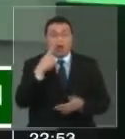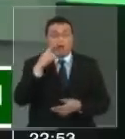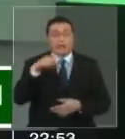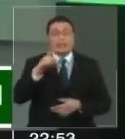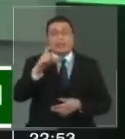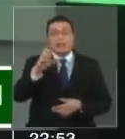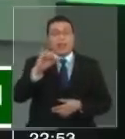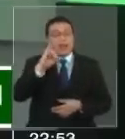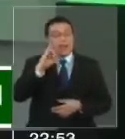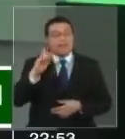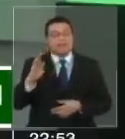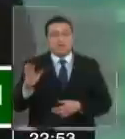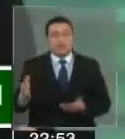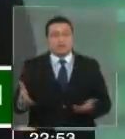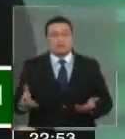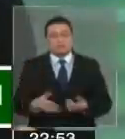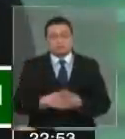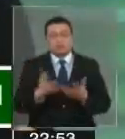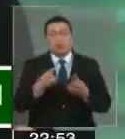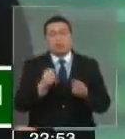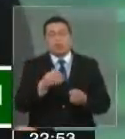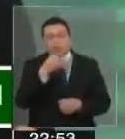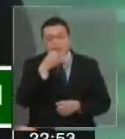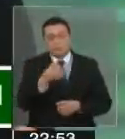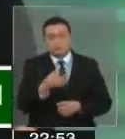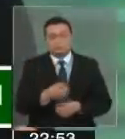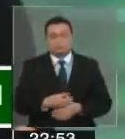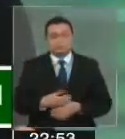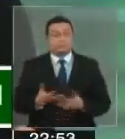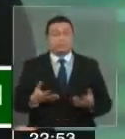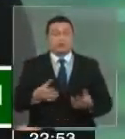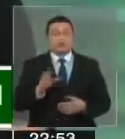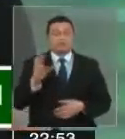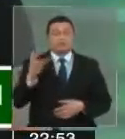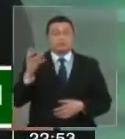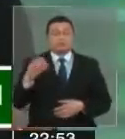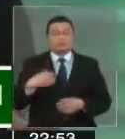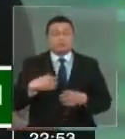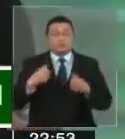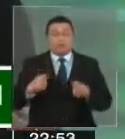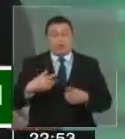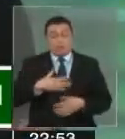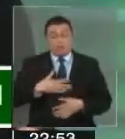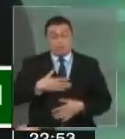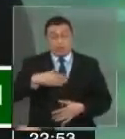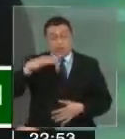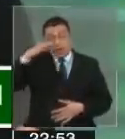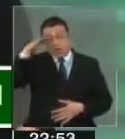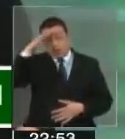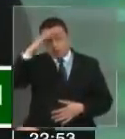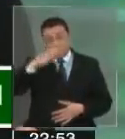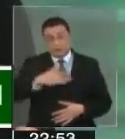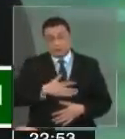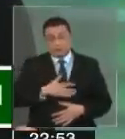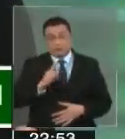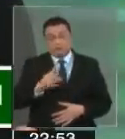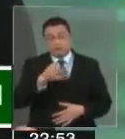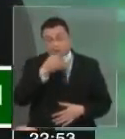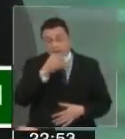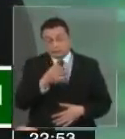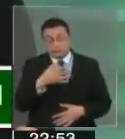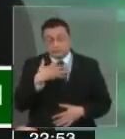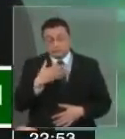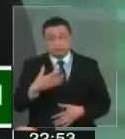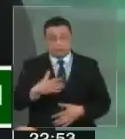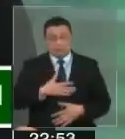¿Cómo? ¿Qué le podrías decir? No sé qué le podría decir. Puedo hablarle desde mi experiencia y decirle que